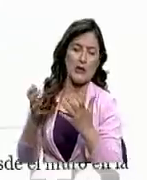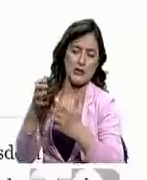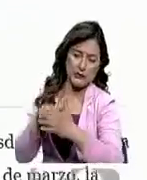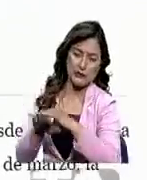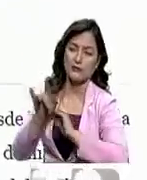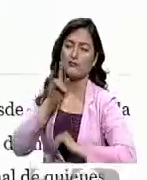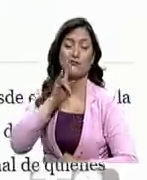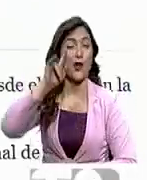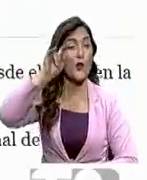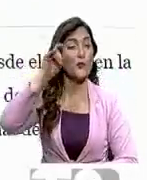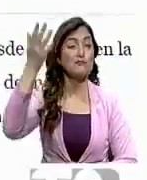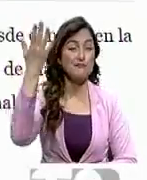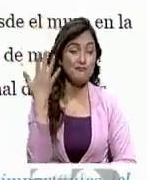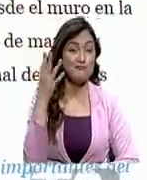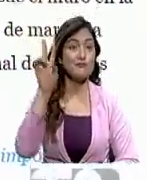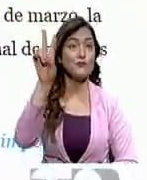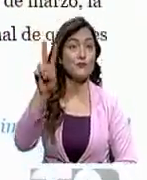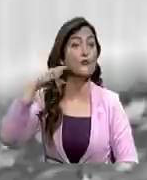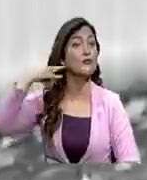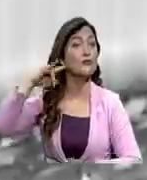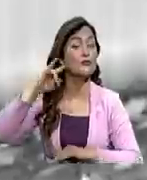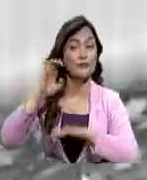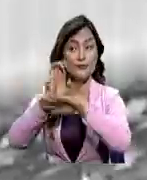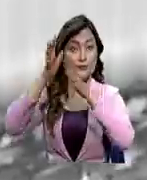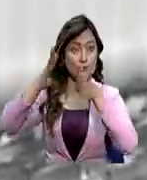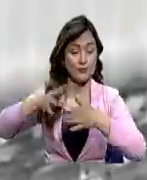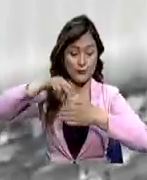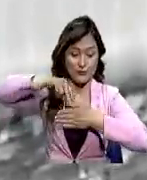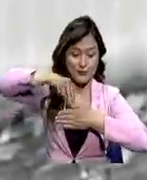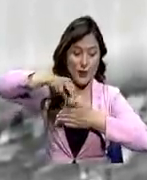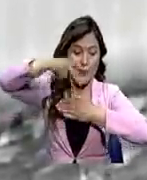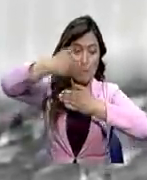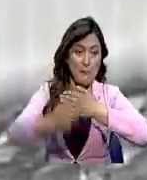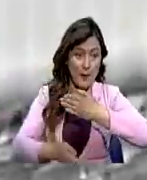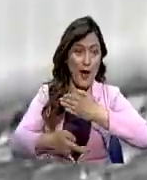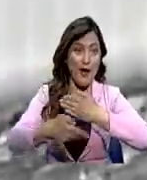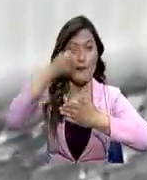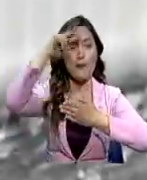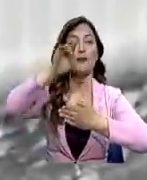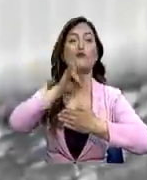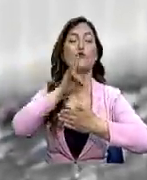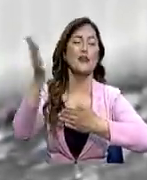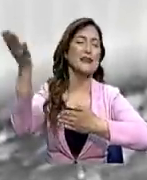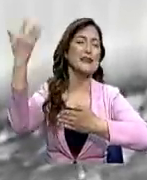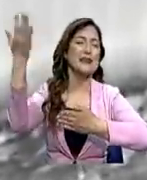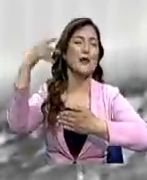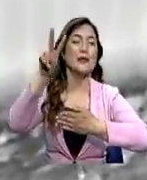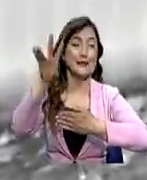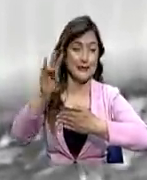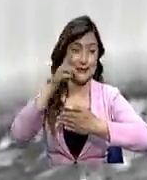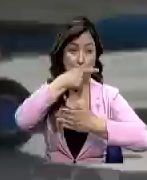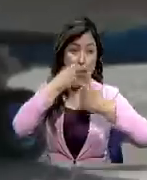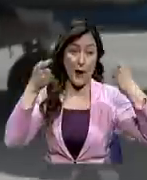¿Recuerdan a las dos niñas ecuatorianas que fueron lanzadas desde el muro en la frontera entre México y Estados Unidos el 27 de marzo pasado?